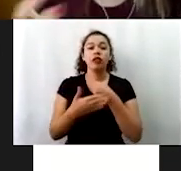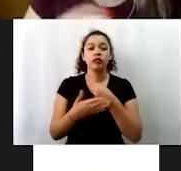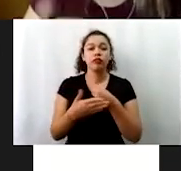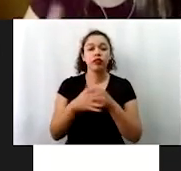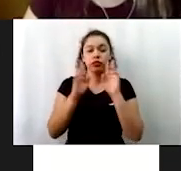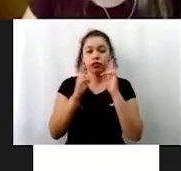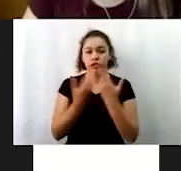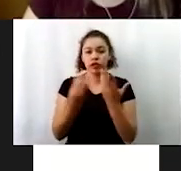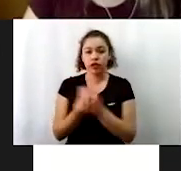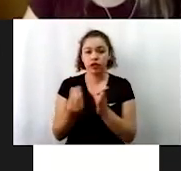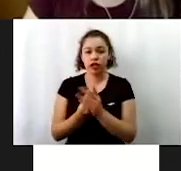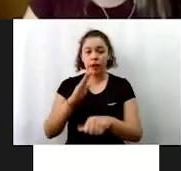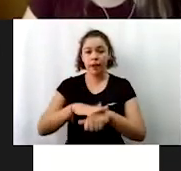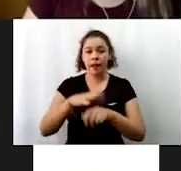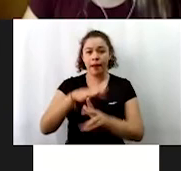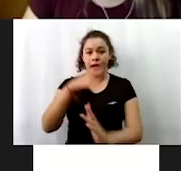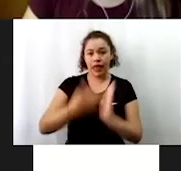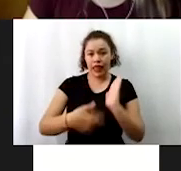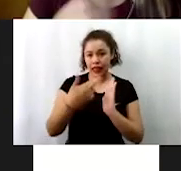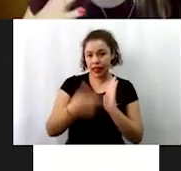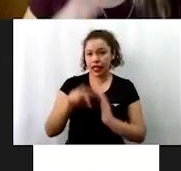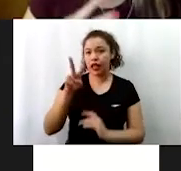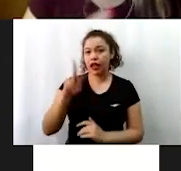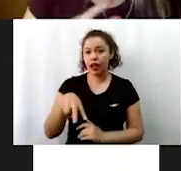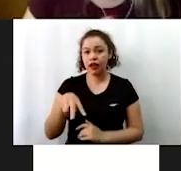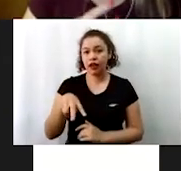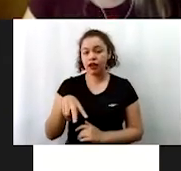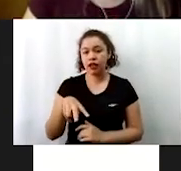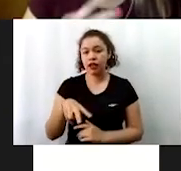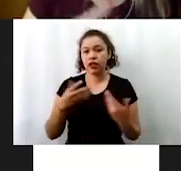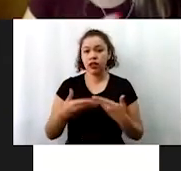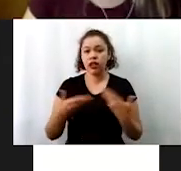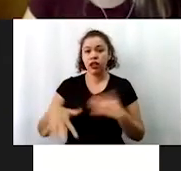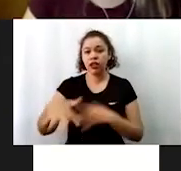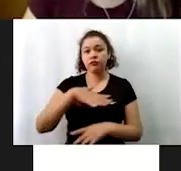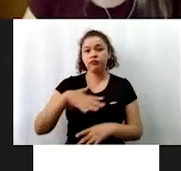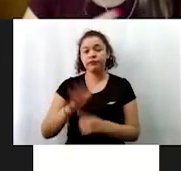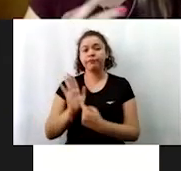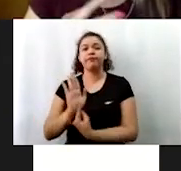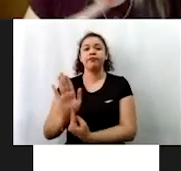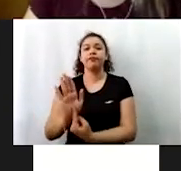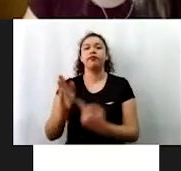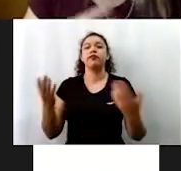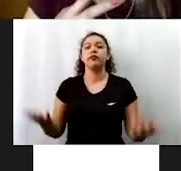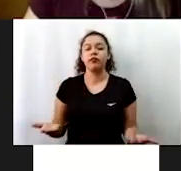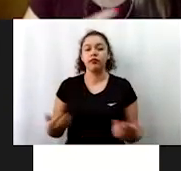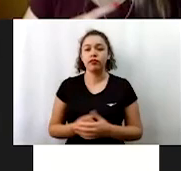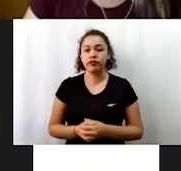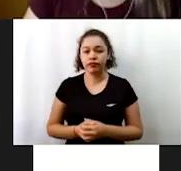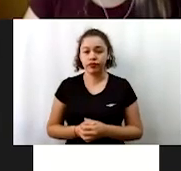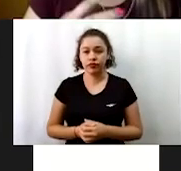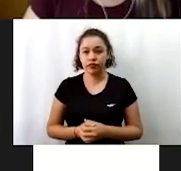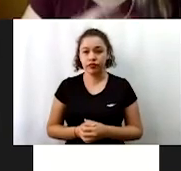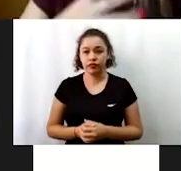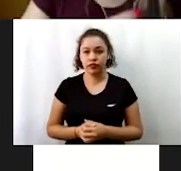las que son más taller, sí quiero un espacio dedicarlo a presentarles cuáles son